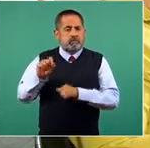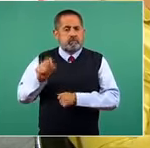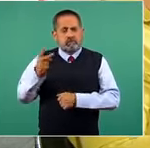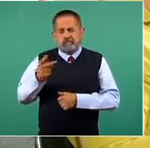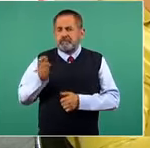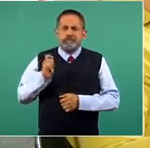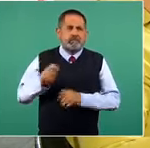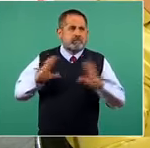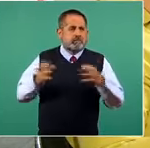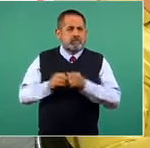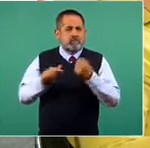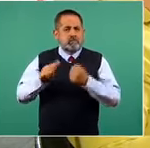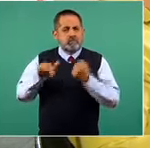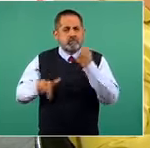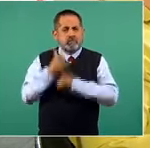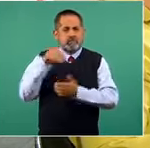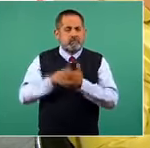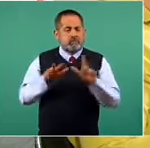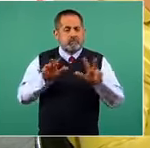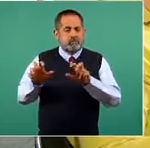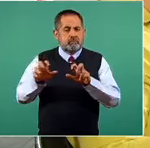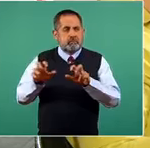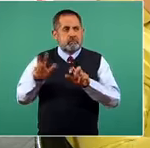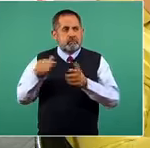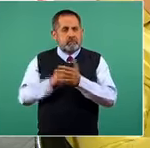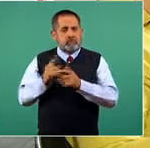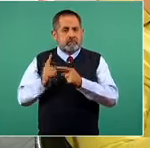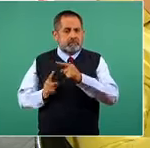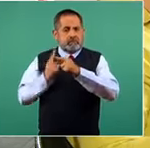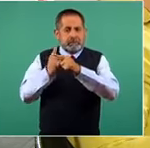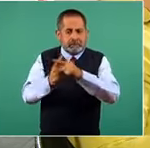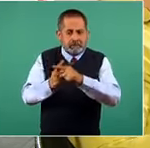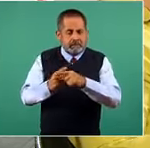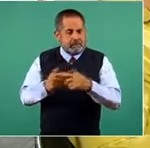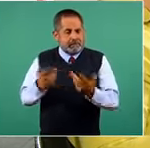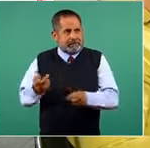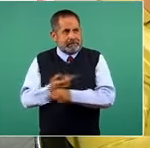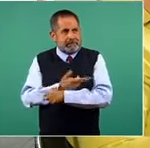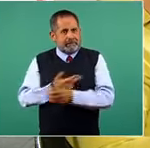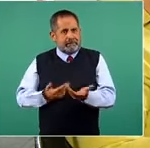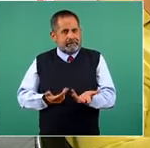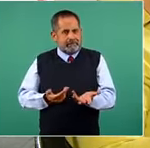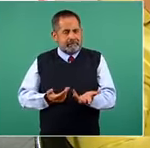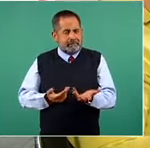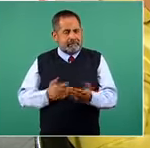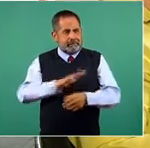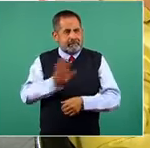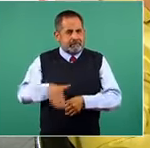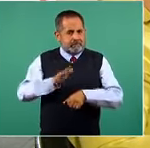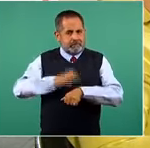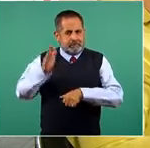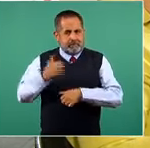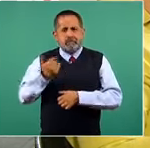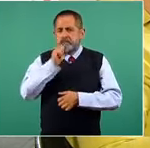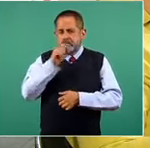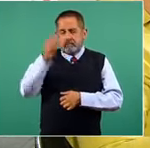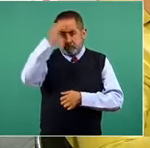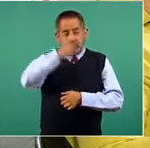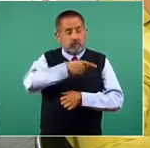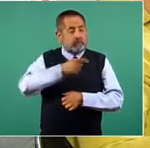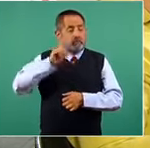241,662. Estamos hablando de 12,858 más. Sí. ¿Qué pasó ahí, si nos puede decir? Y también una opinión, murió